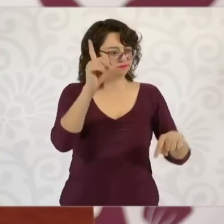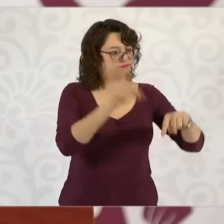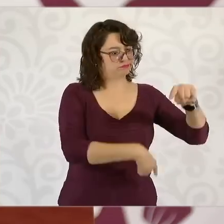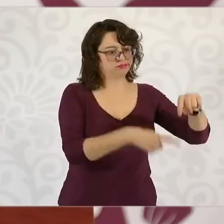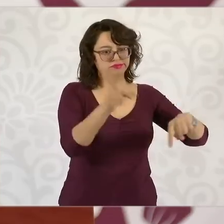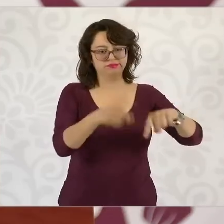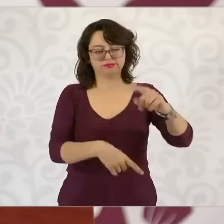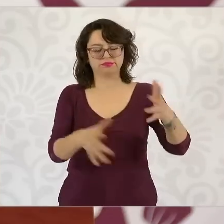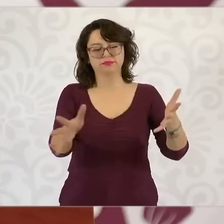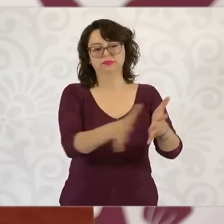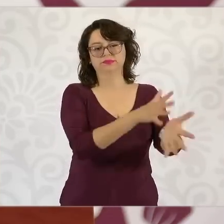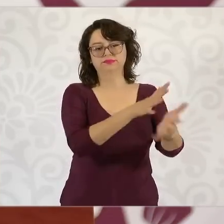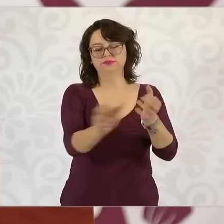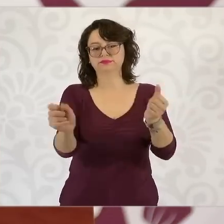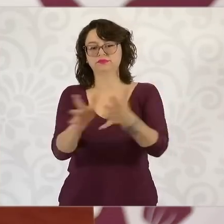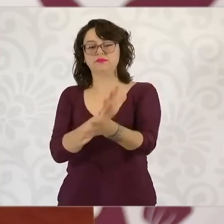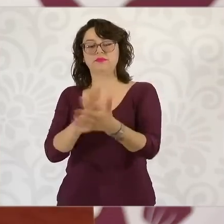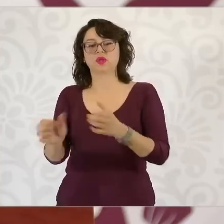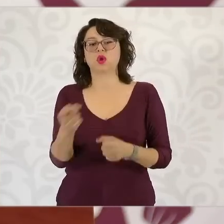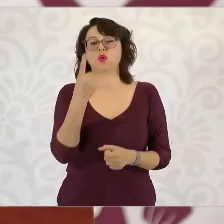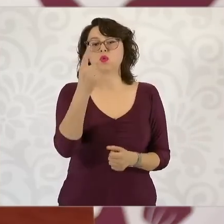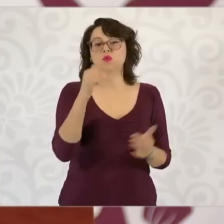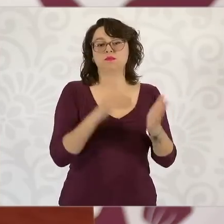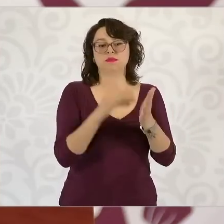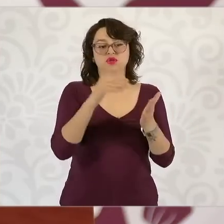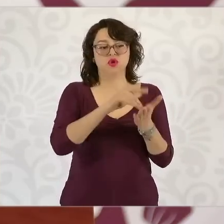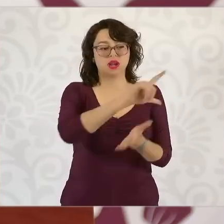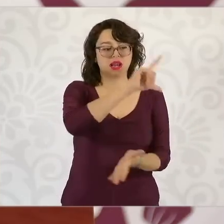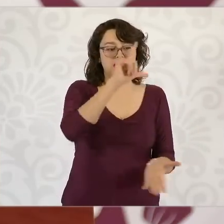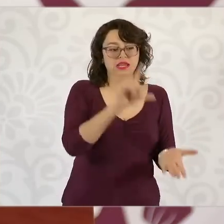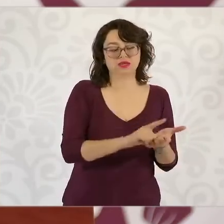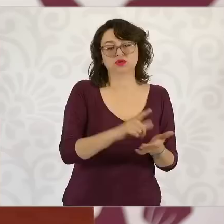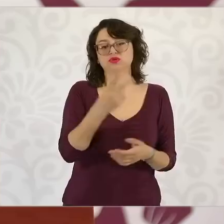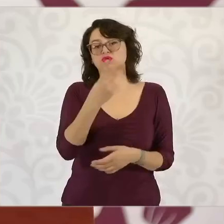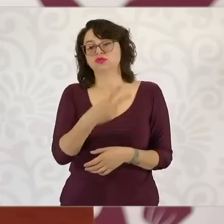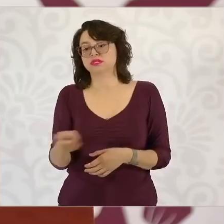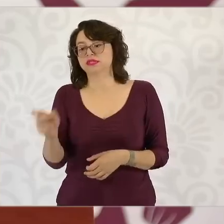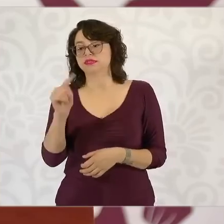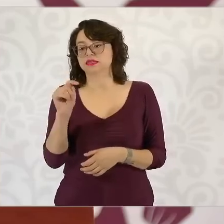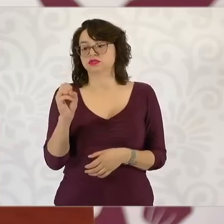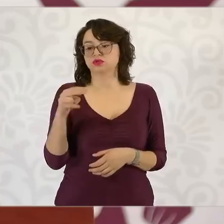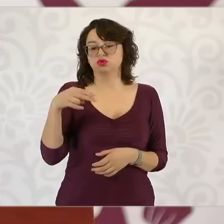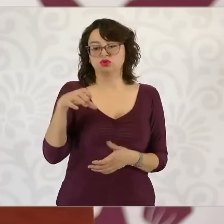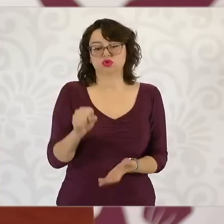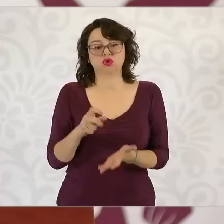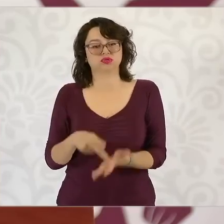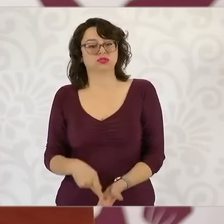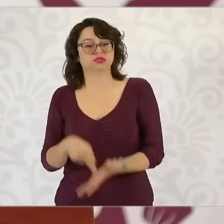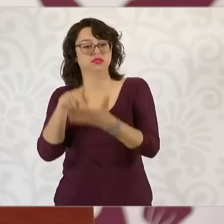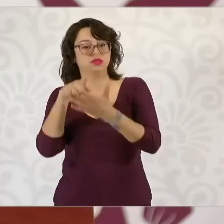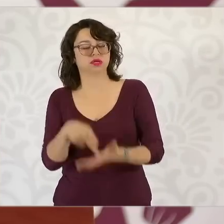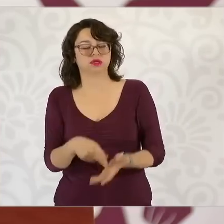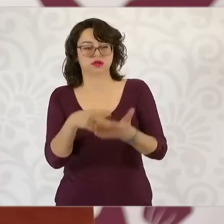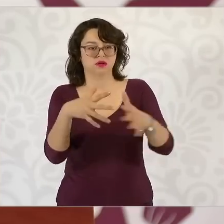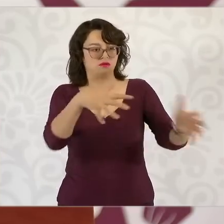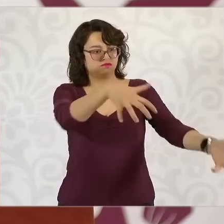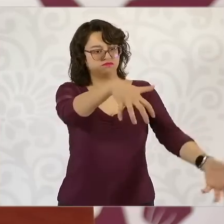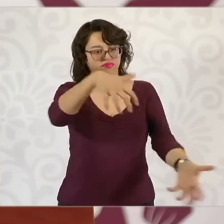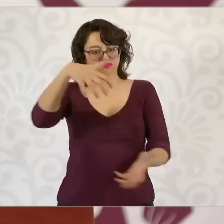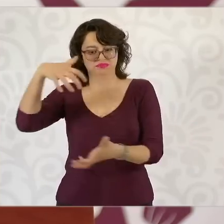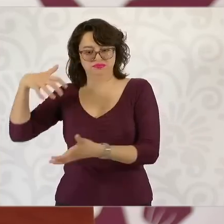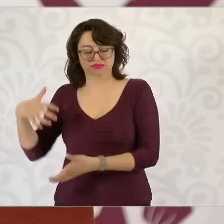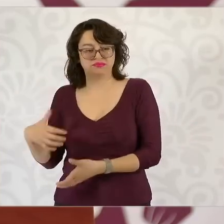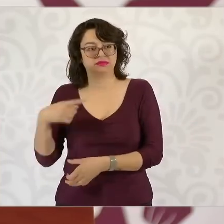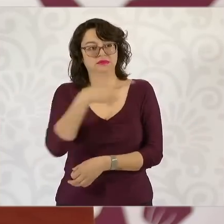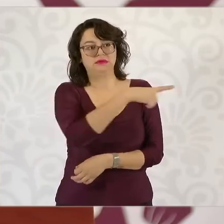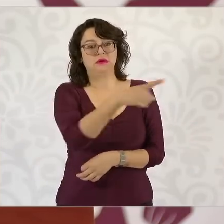de 1 millón de litros y más de 200 toneladas de sustancias químicas. Es una cifra sin precedentes que representa una afectación